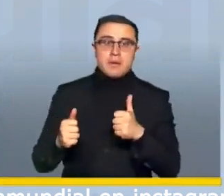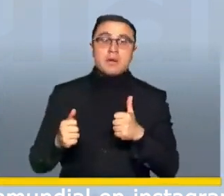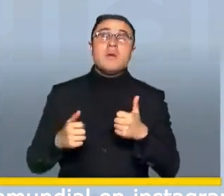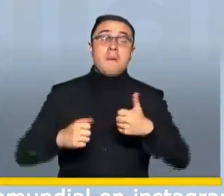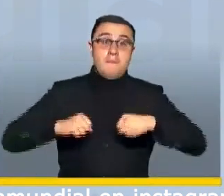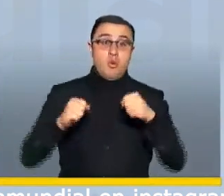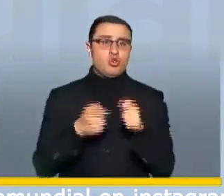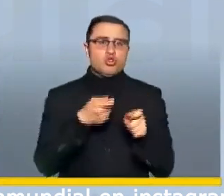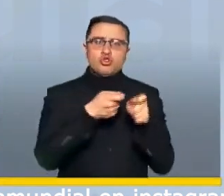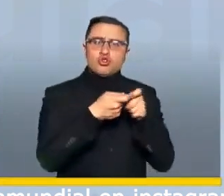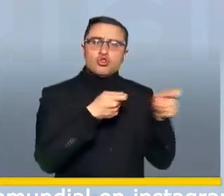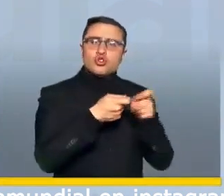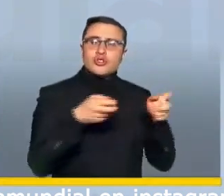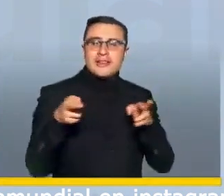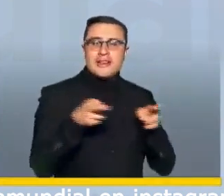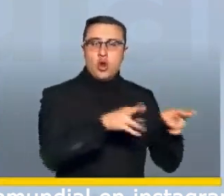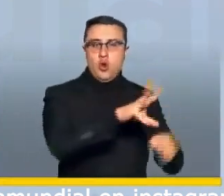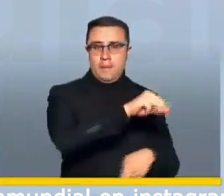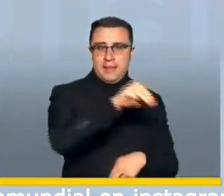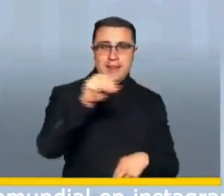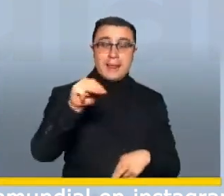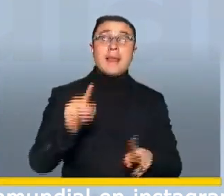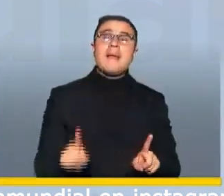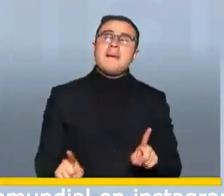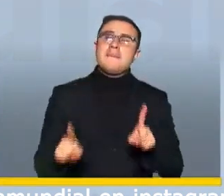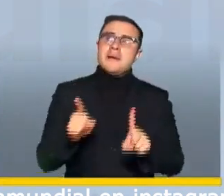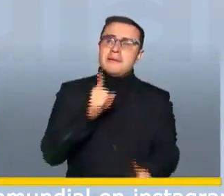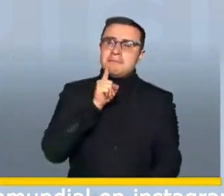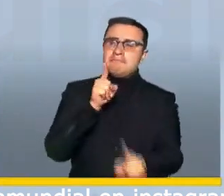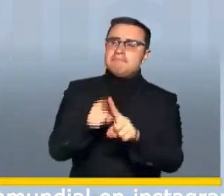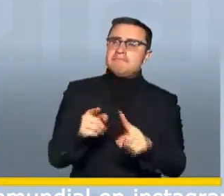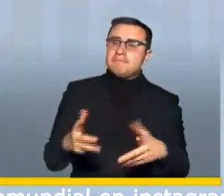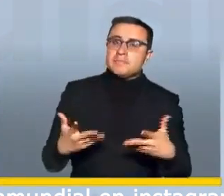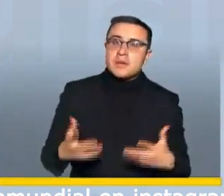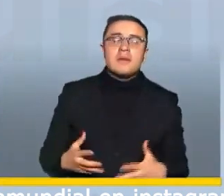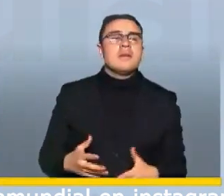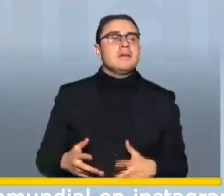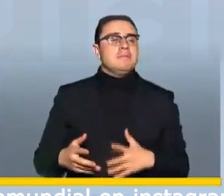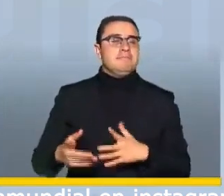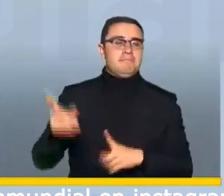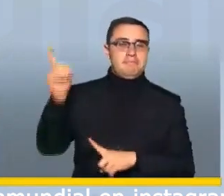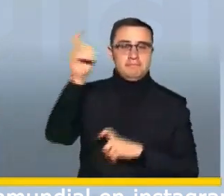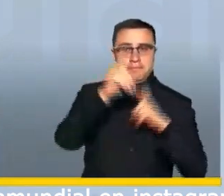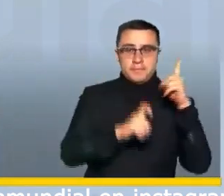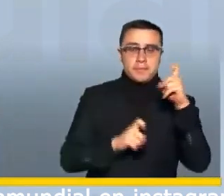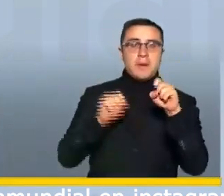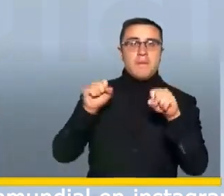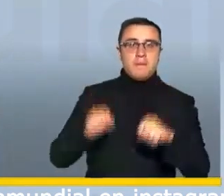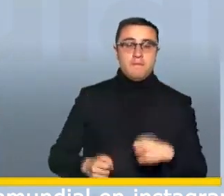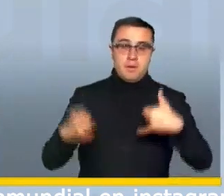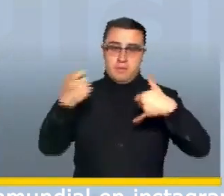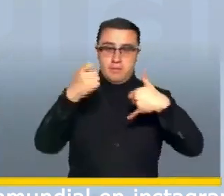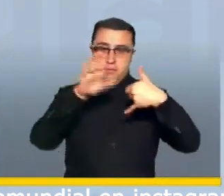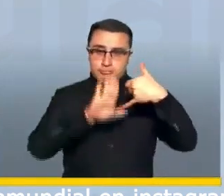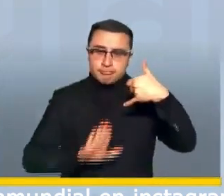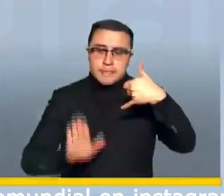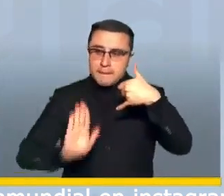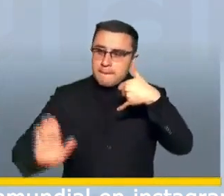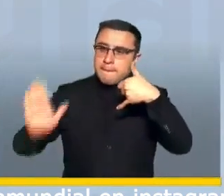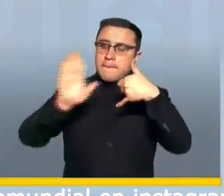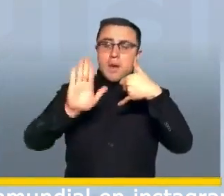cerca el río Magdalena, pero la gracia es ver si se puede desarrollar económicamente la altillanura